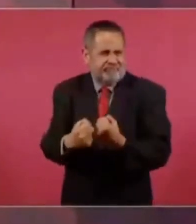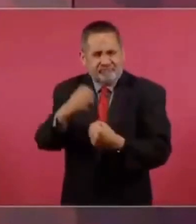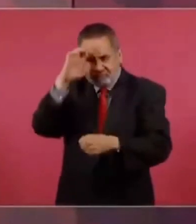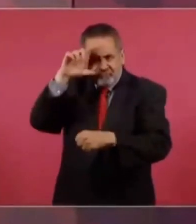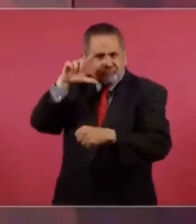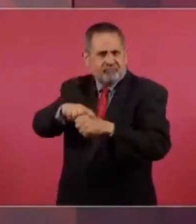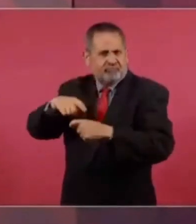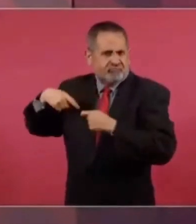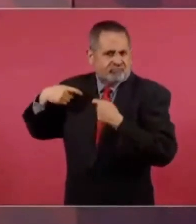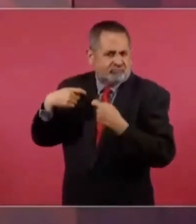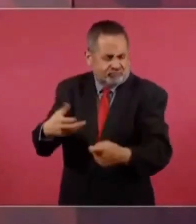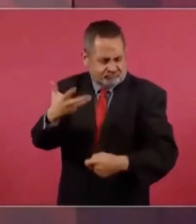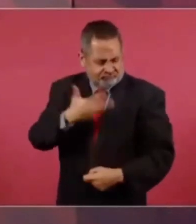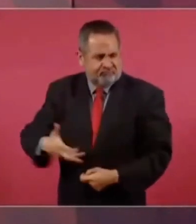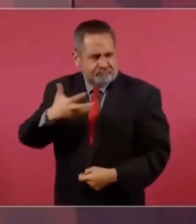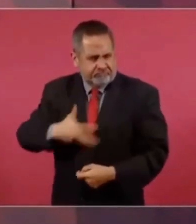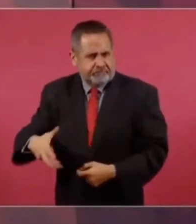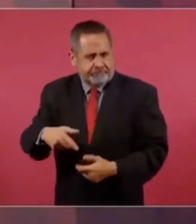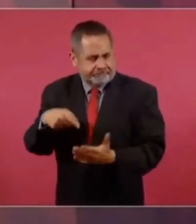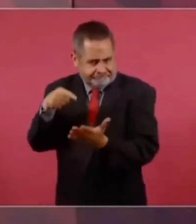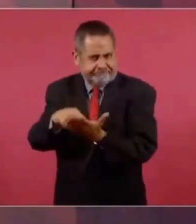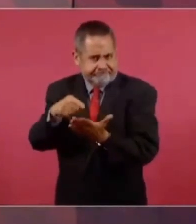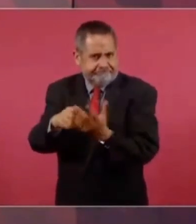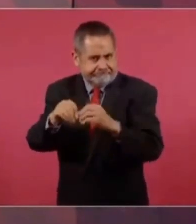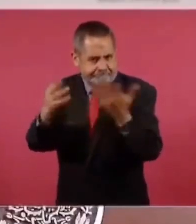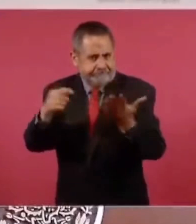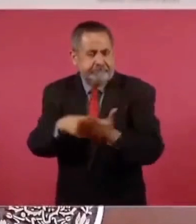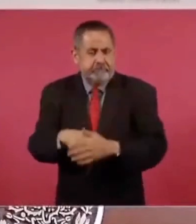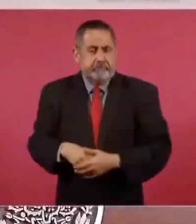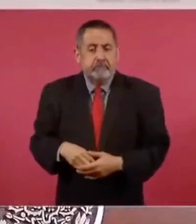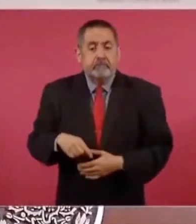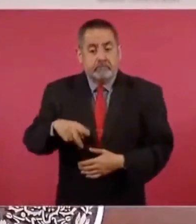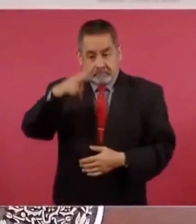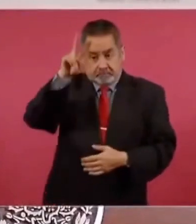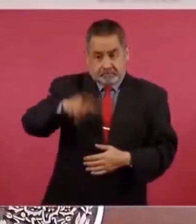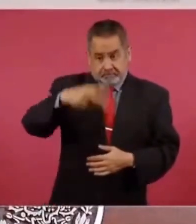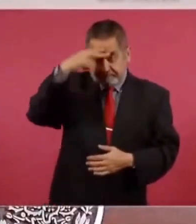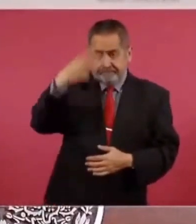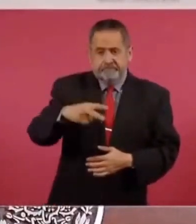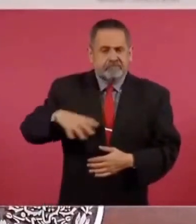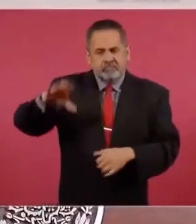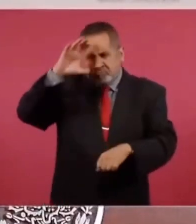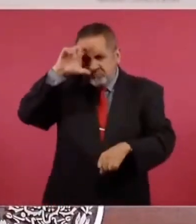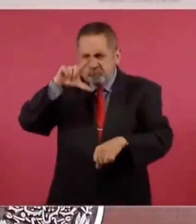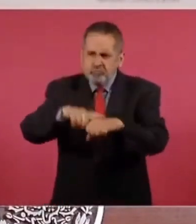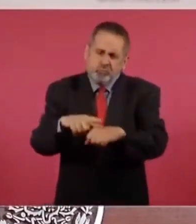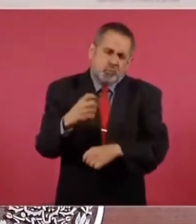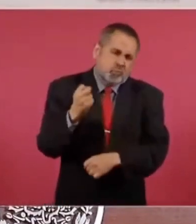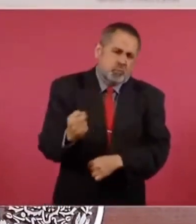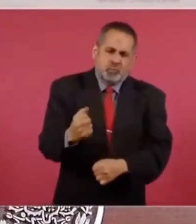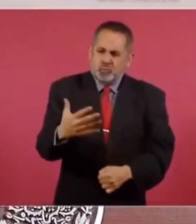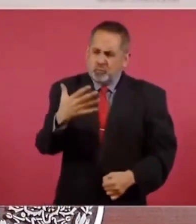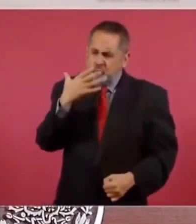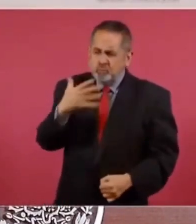cultural de nuestro país. Somos una potencia cultural en el mundo,